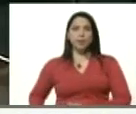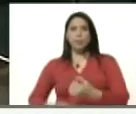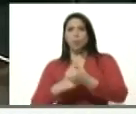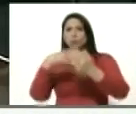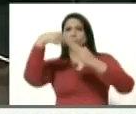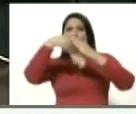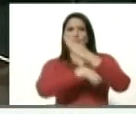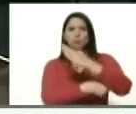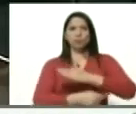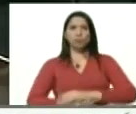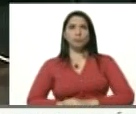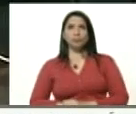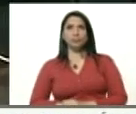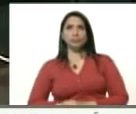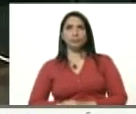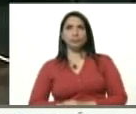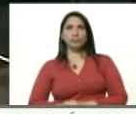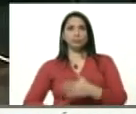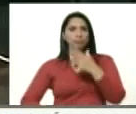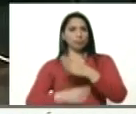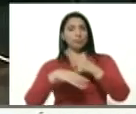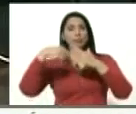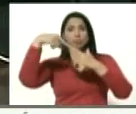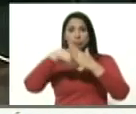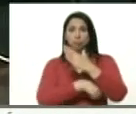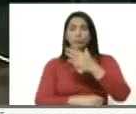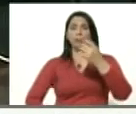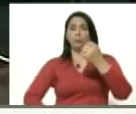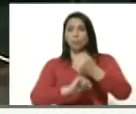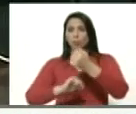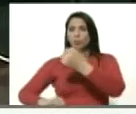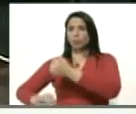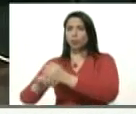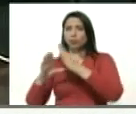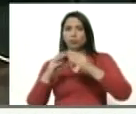profundo. Vamos al apoyo a